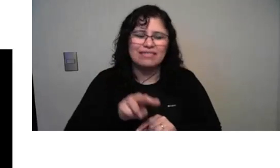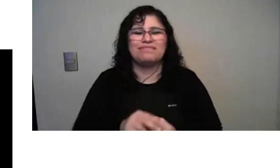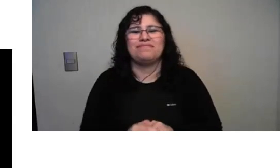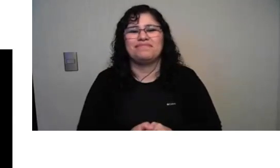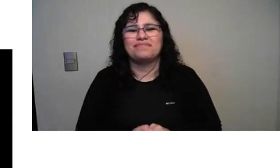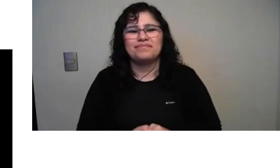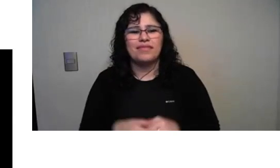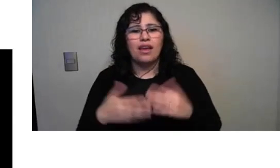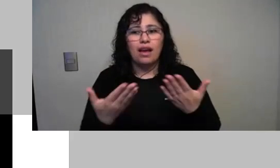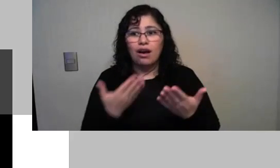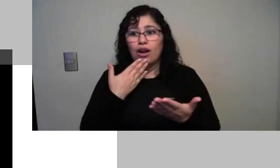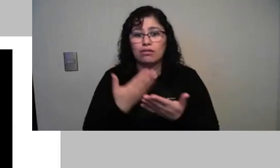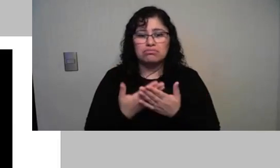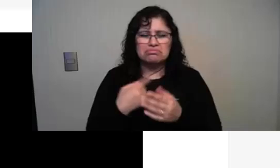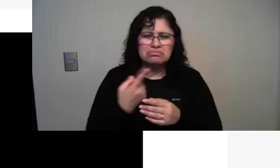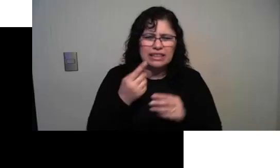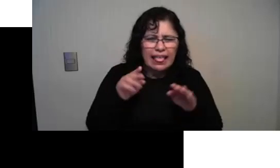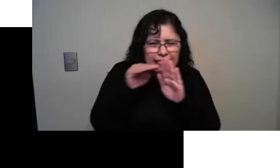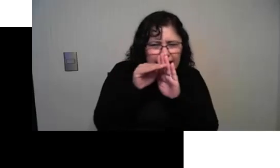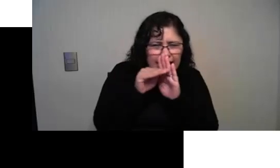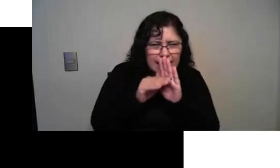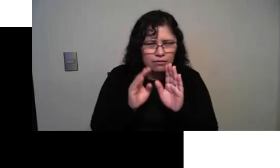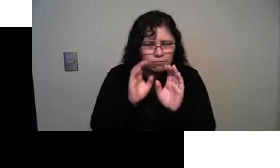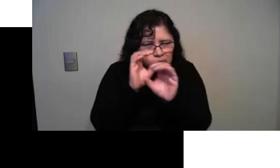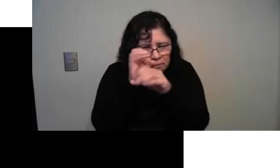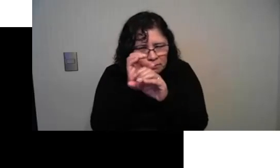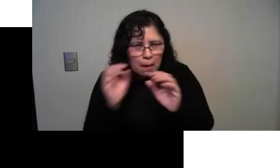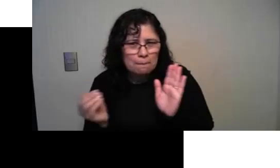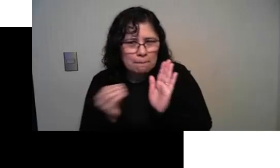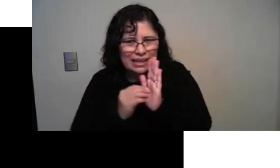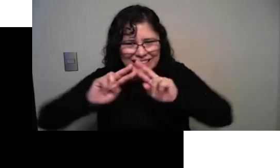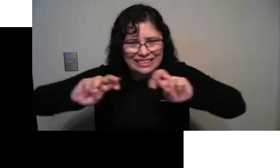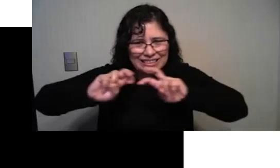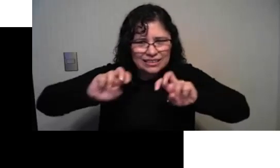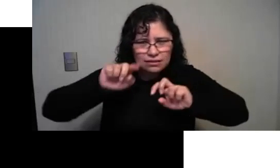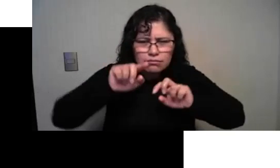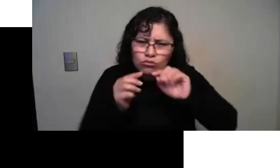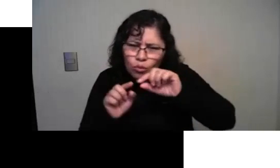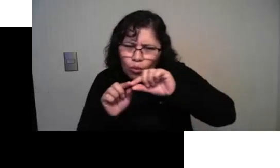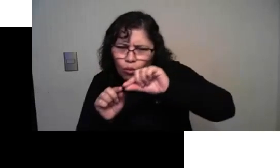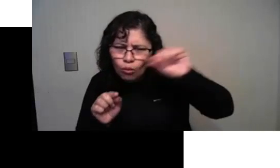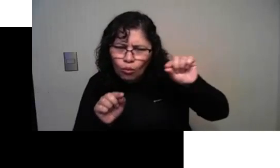Si pudiéramos ver con mayor detalle esta imagen, aquí hay una separación.